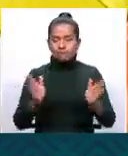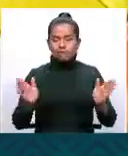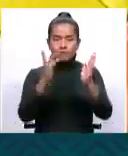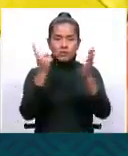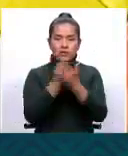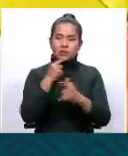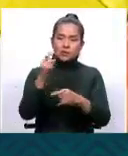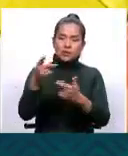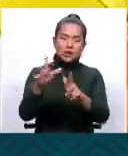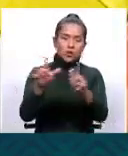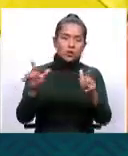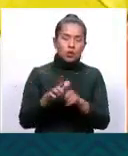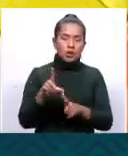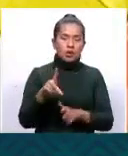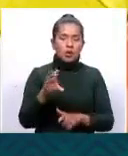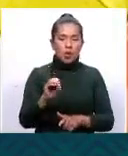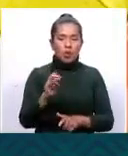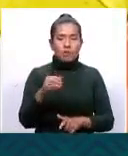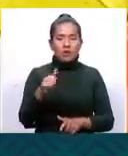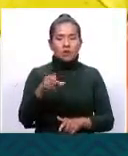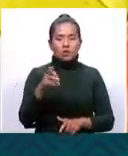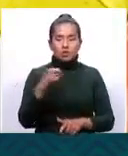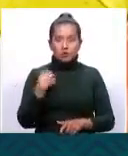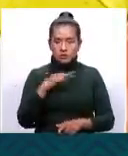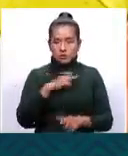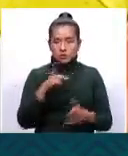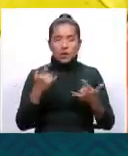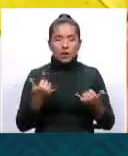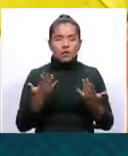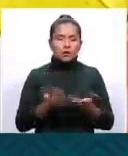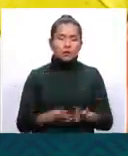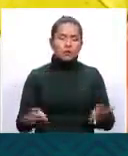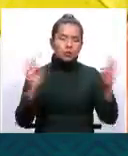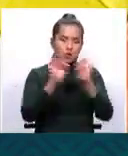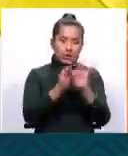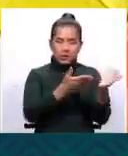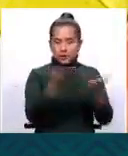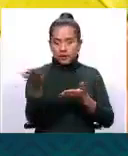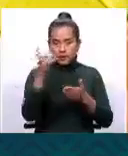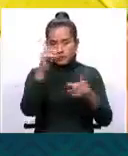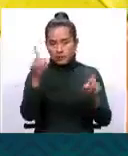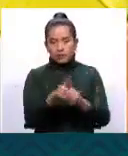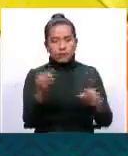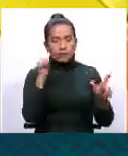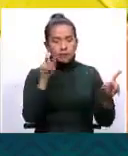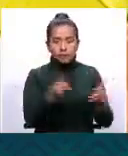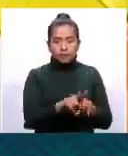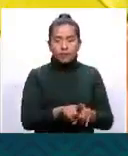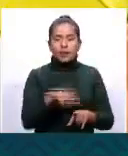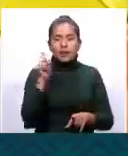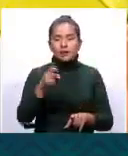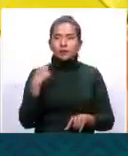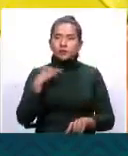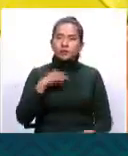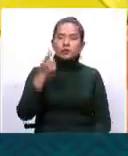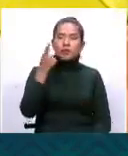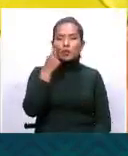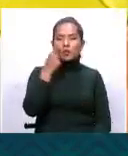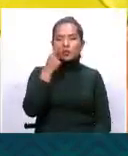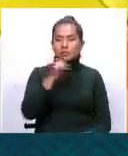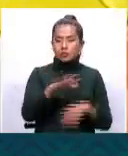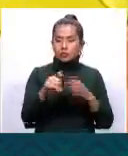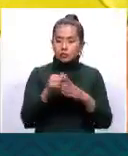provincia de Omasuyos. Entonces, es muy importante, hermanas y hermanos, conocer que la respuesta al